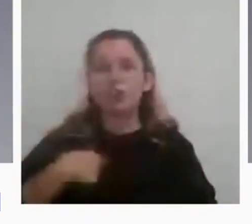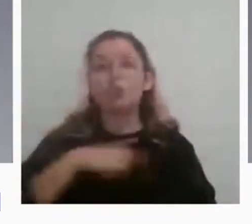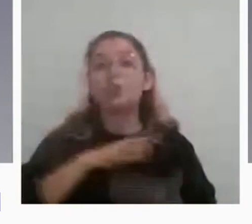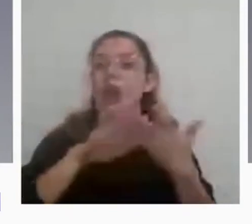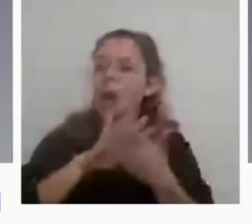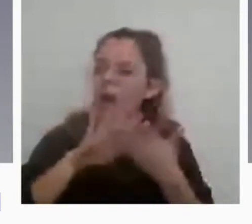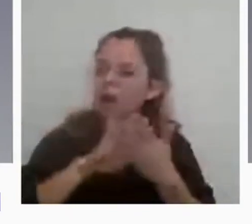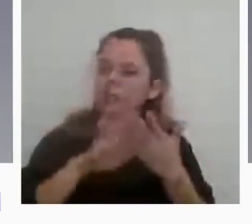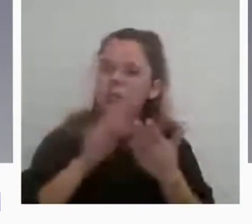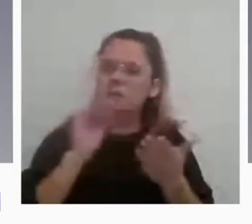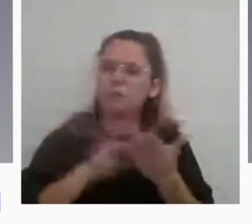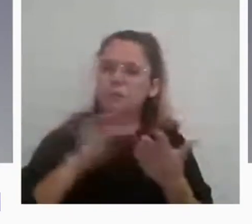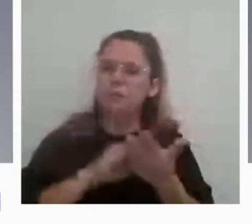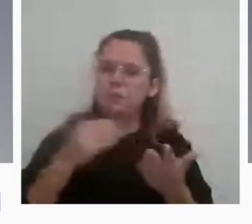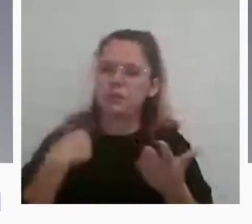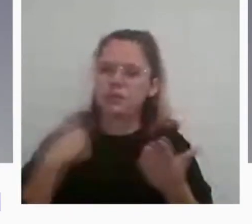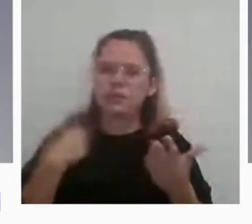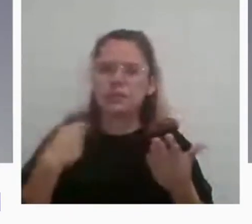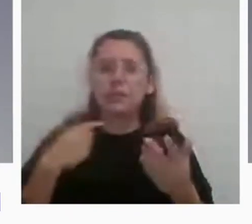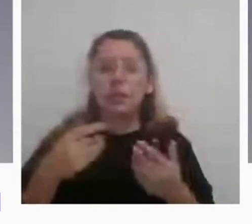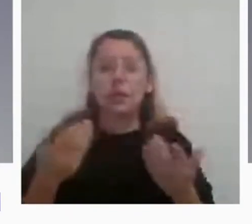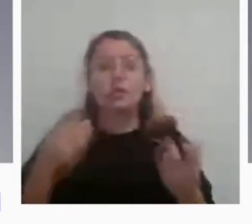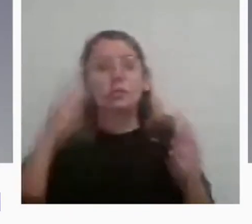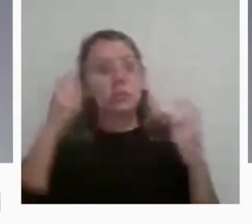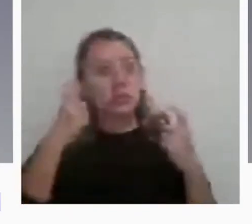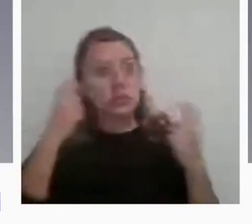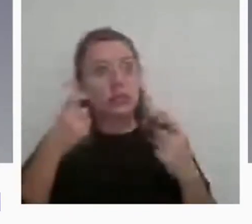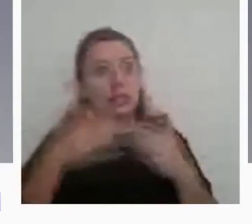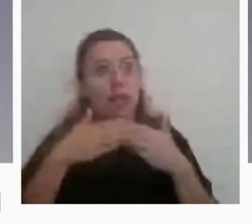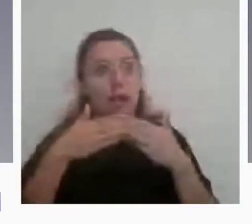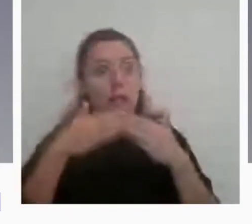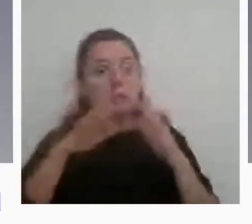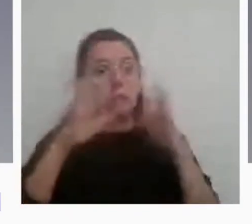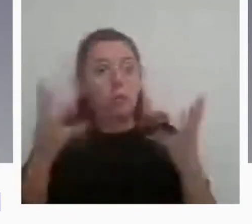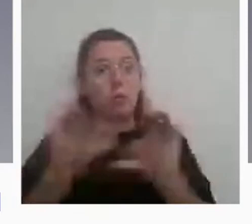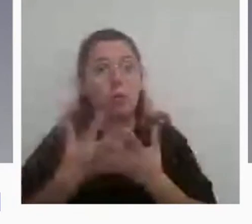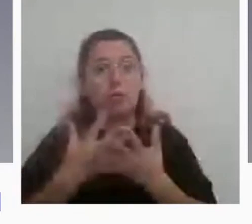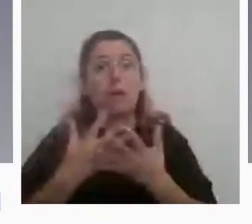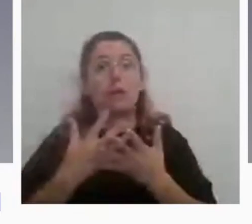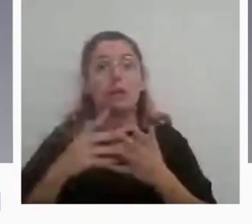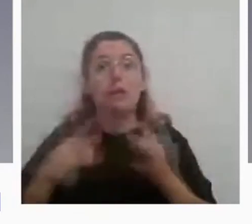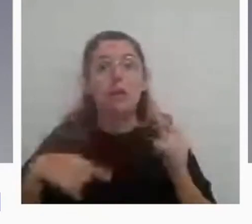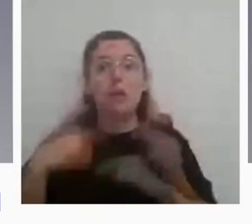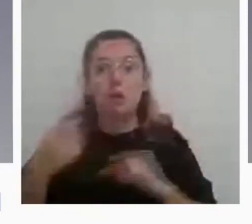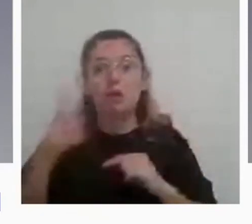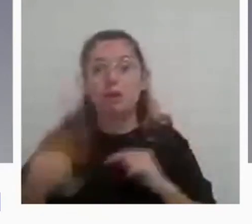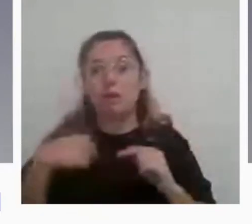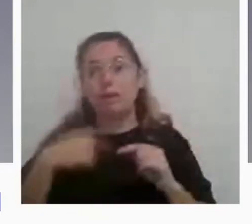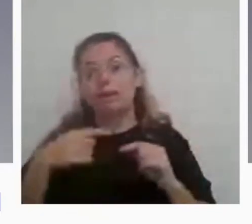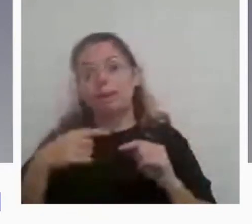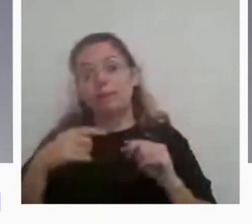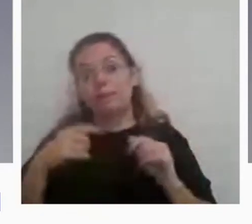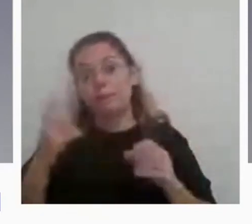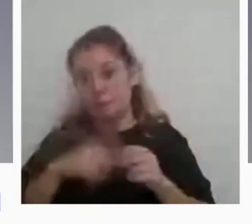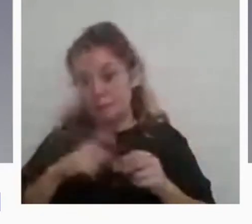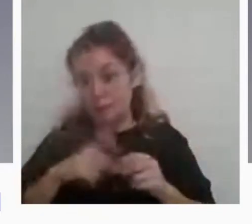que se intenta, estando atento al global, poder invertir local, pero también contribuir para lo global al final. La economía circular